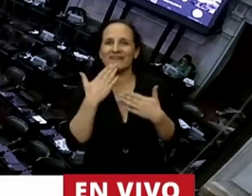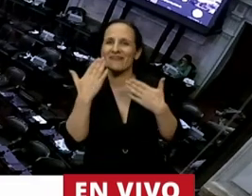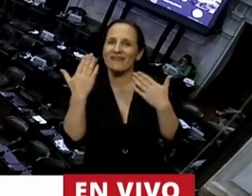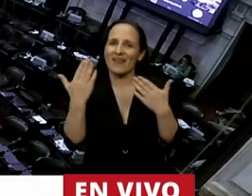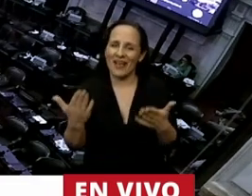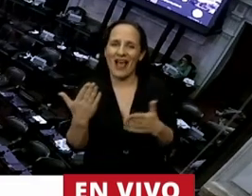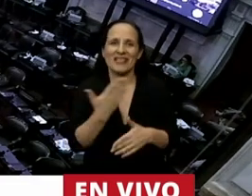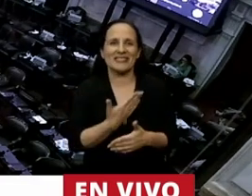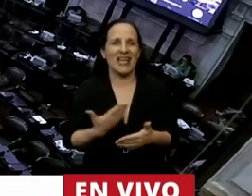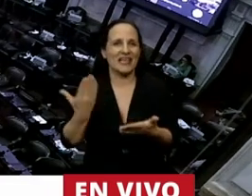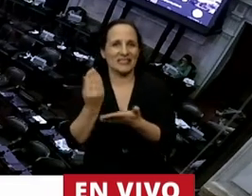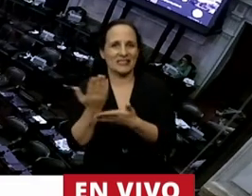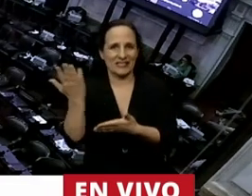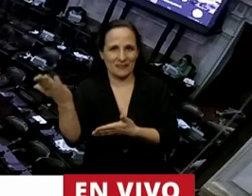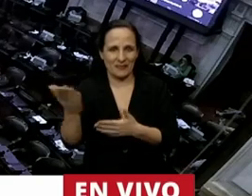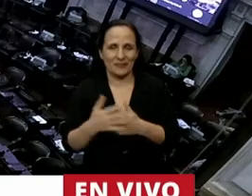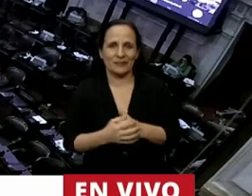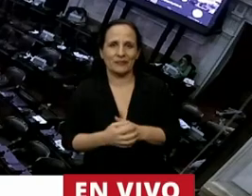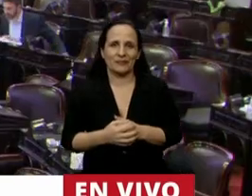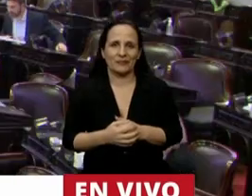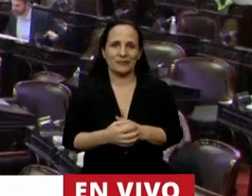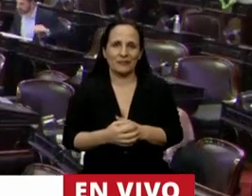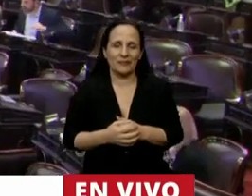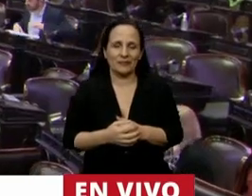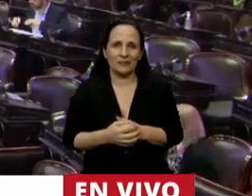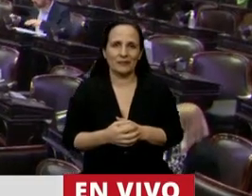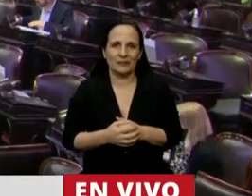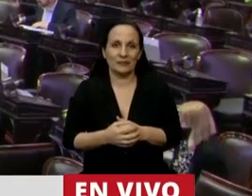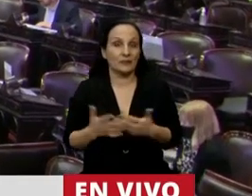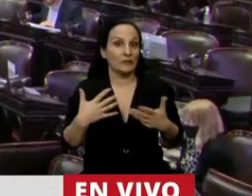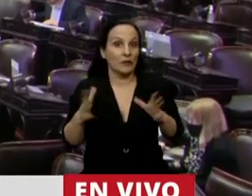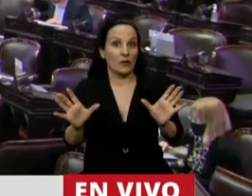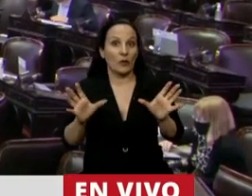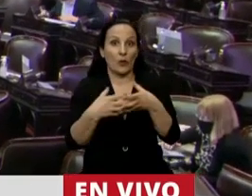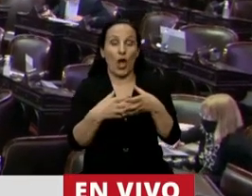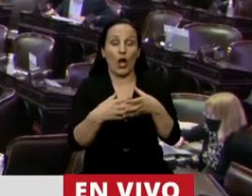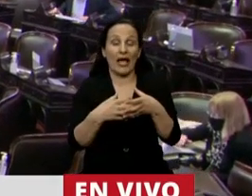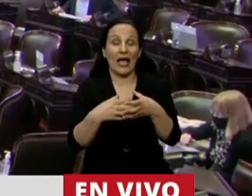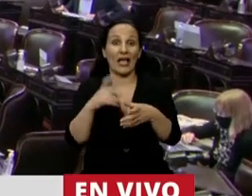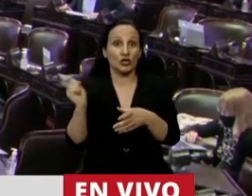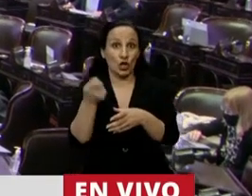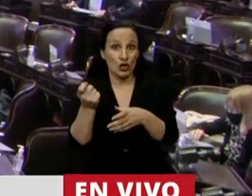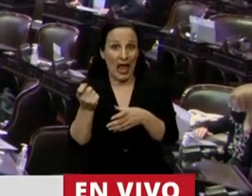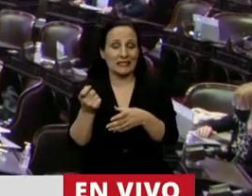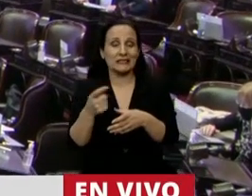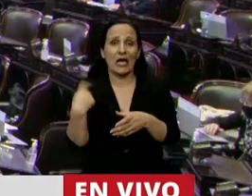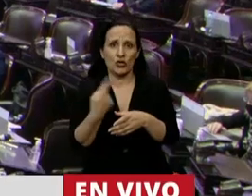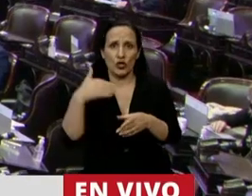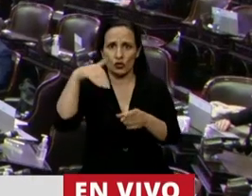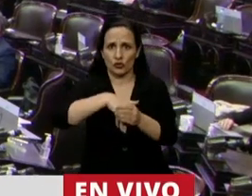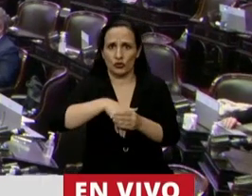Gracias, Presidenta. Desde el Bloque Socialista vamos a